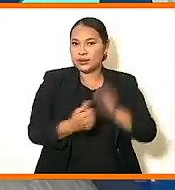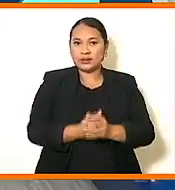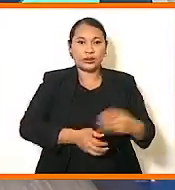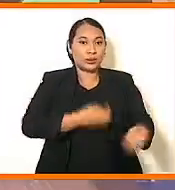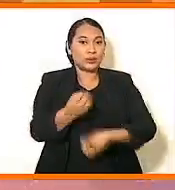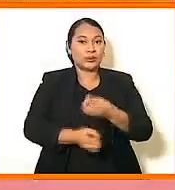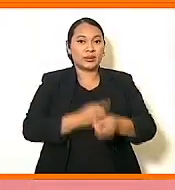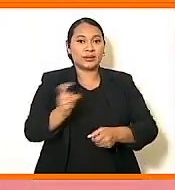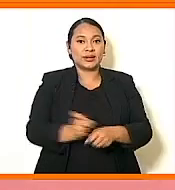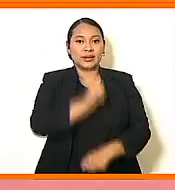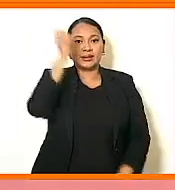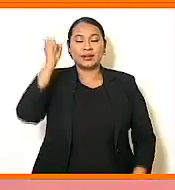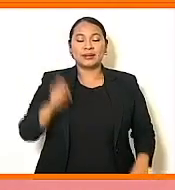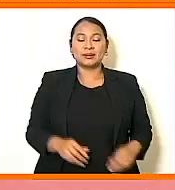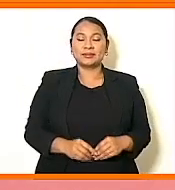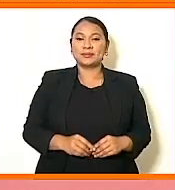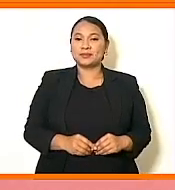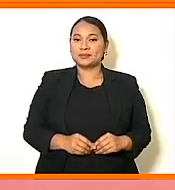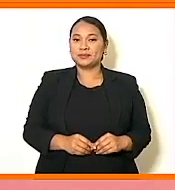seleccionada es